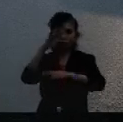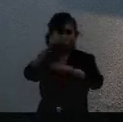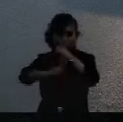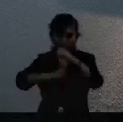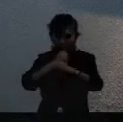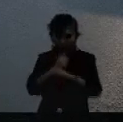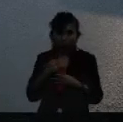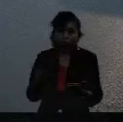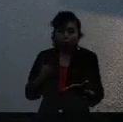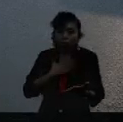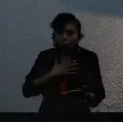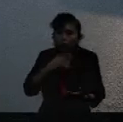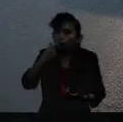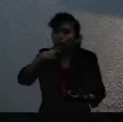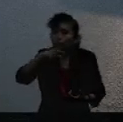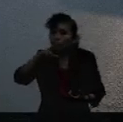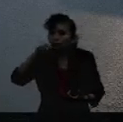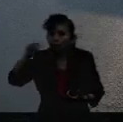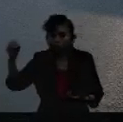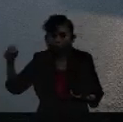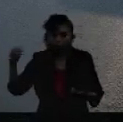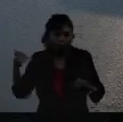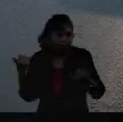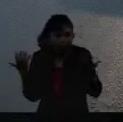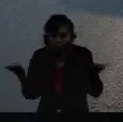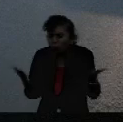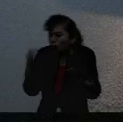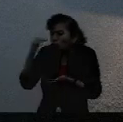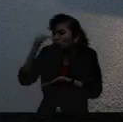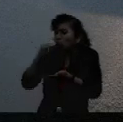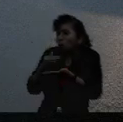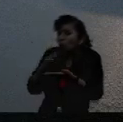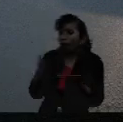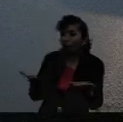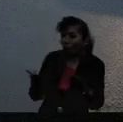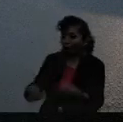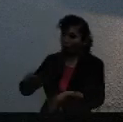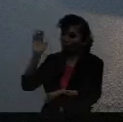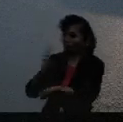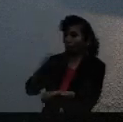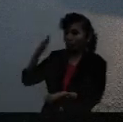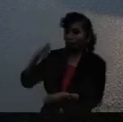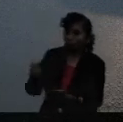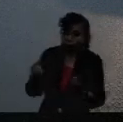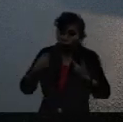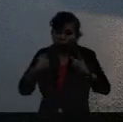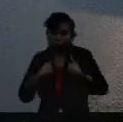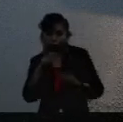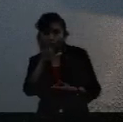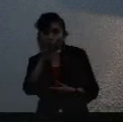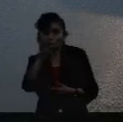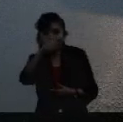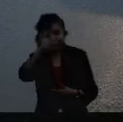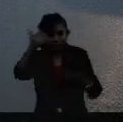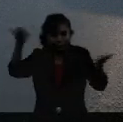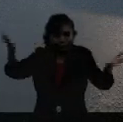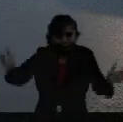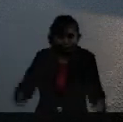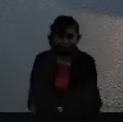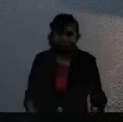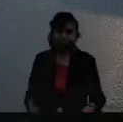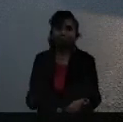insisto que Quintana ro es muy joven Bueno es más joven que yo yo tengo 56 imagínense si no sera